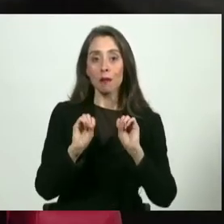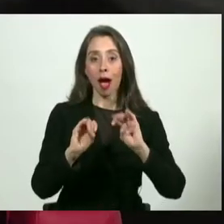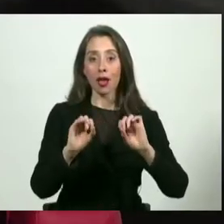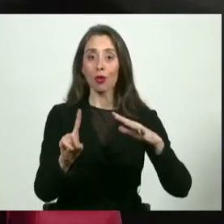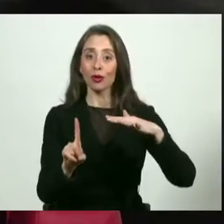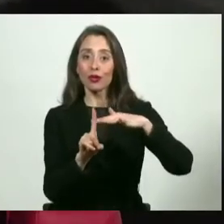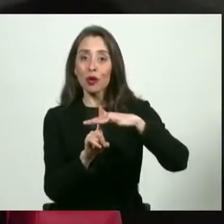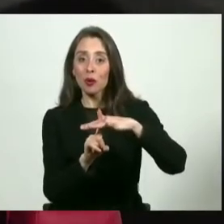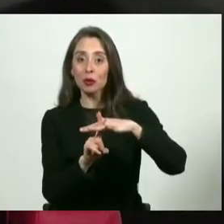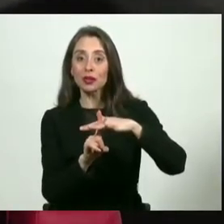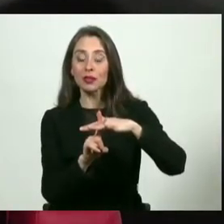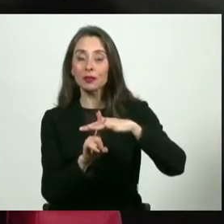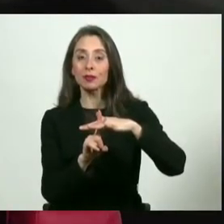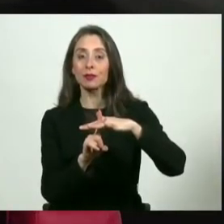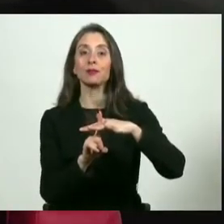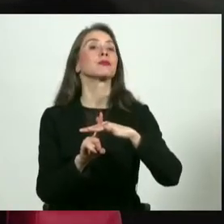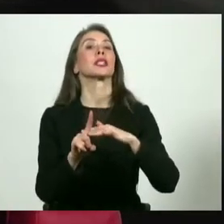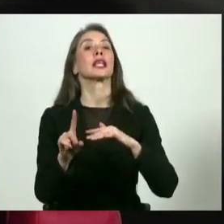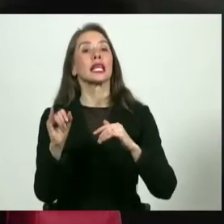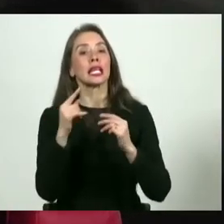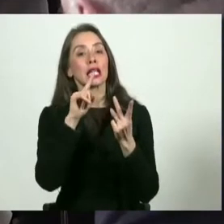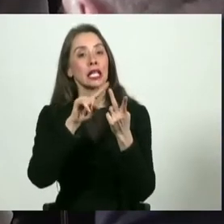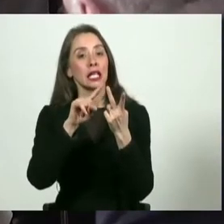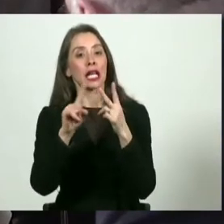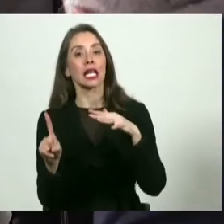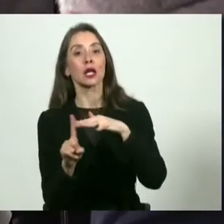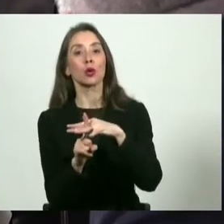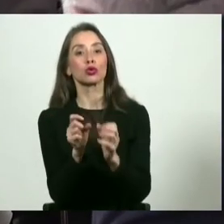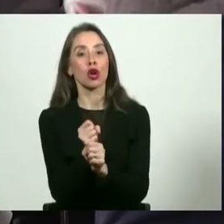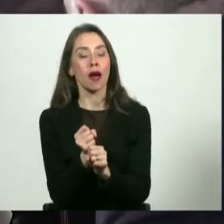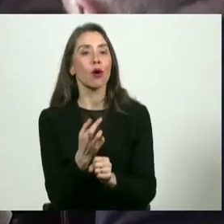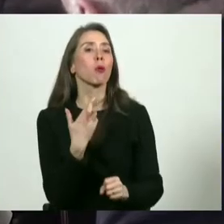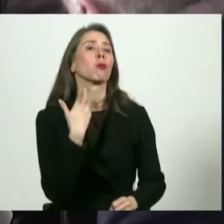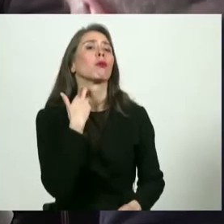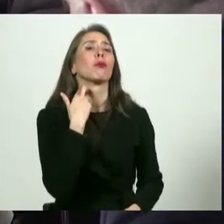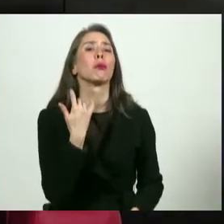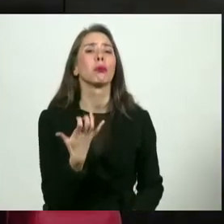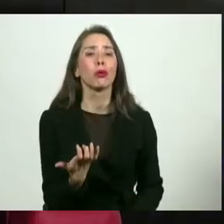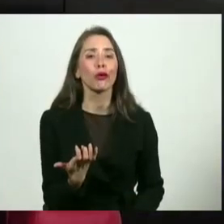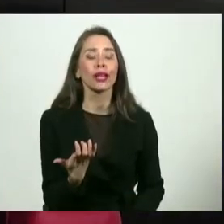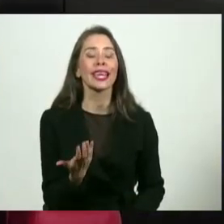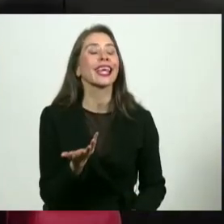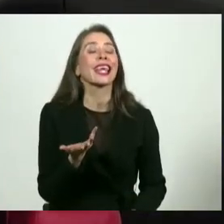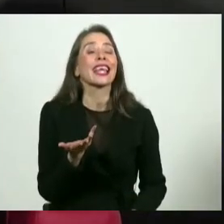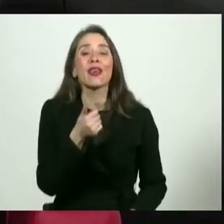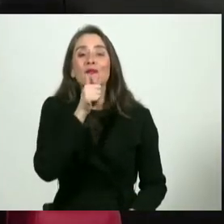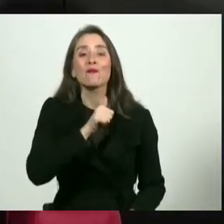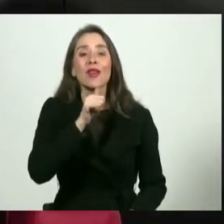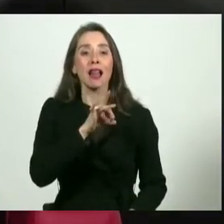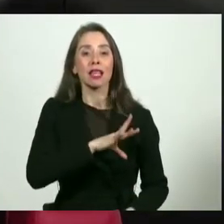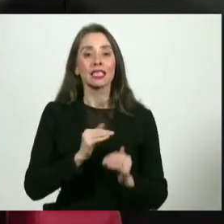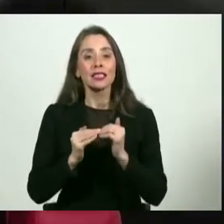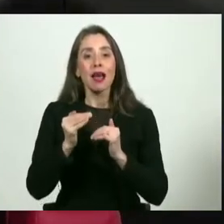inclusiva y la inclusión laboral. ¿Por qué y qué nos falta para avanzar